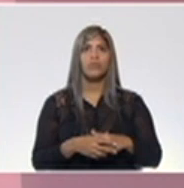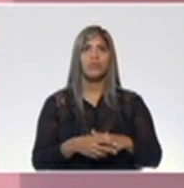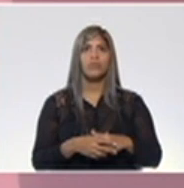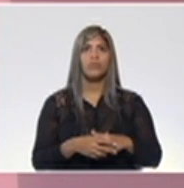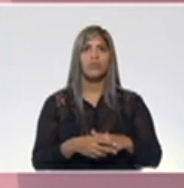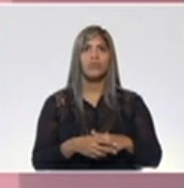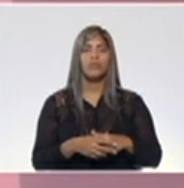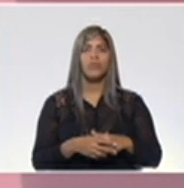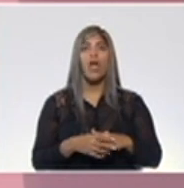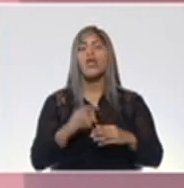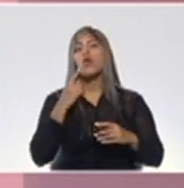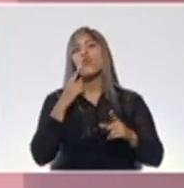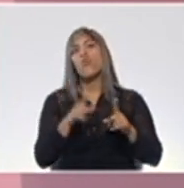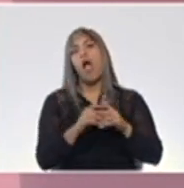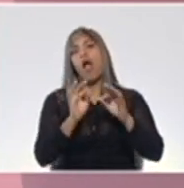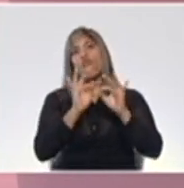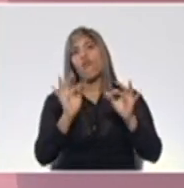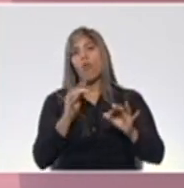Esto para darle forma